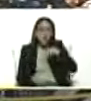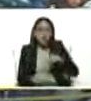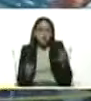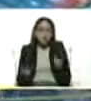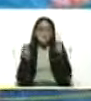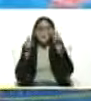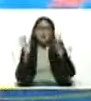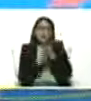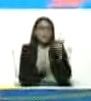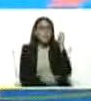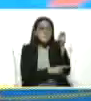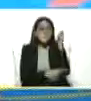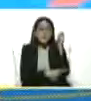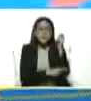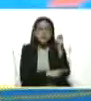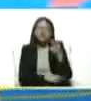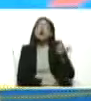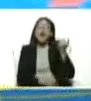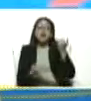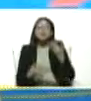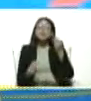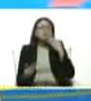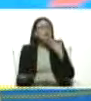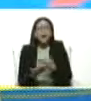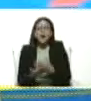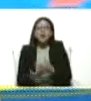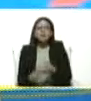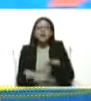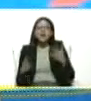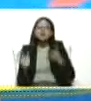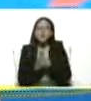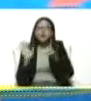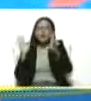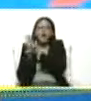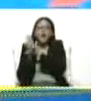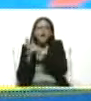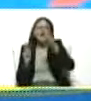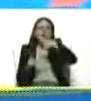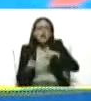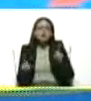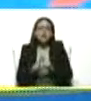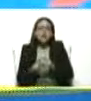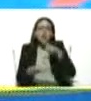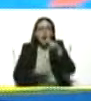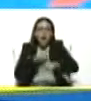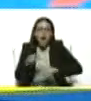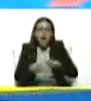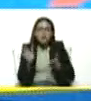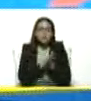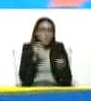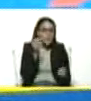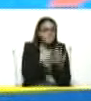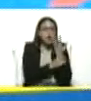ingreso de los pensionados, gracias a la bendita ley que asumimos con el consenso de ustedes,